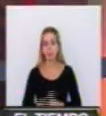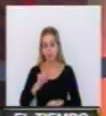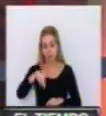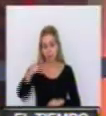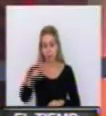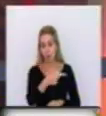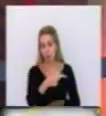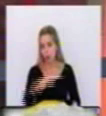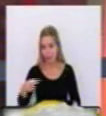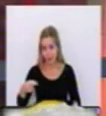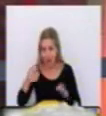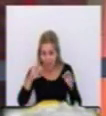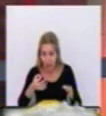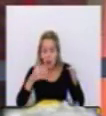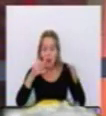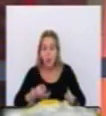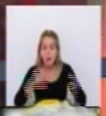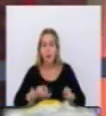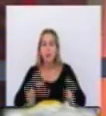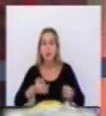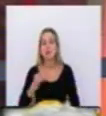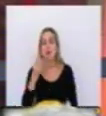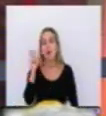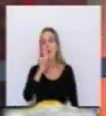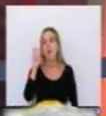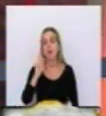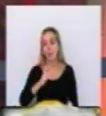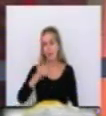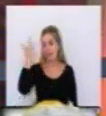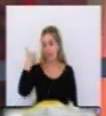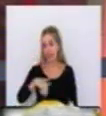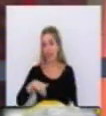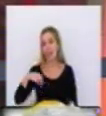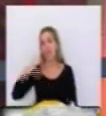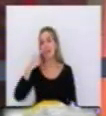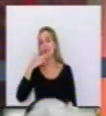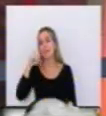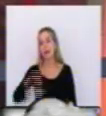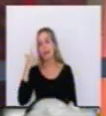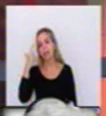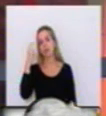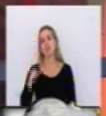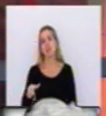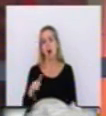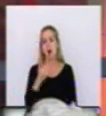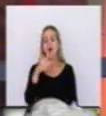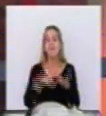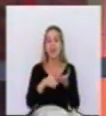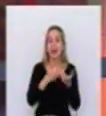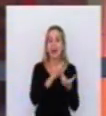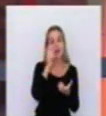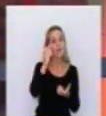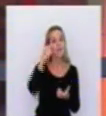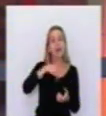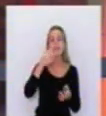En 7 días van a ser 4 meses. Fein sostiene esto, no hubo terceras personas, nadie entró al departamento, Nisman no tenía lesiones defensivas, Nisman